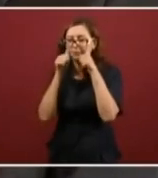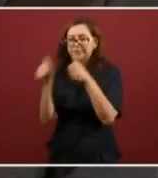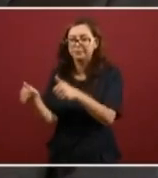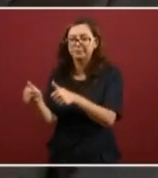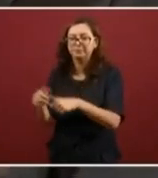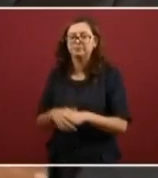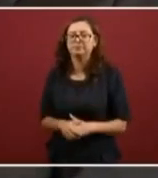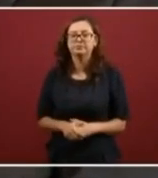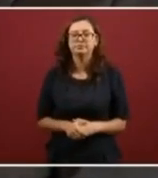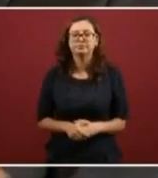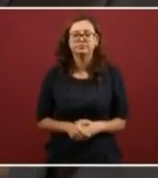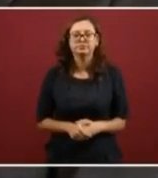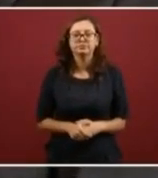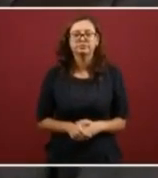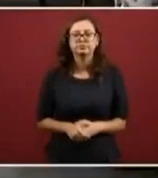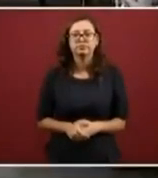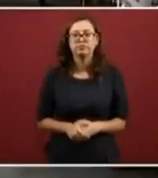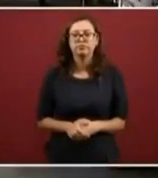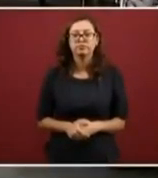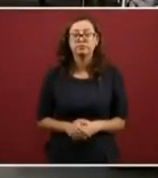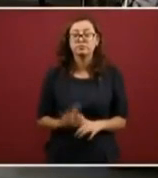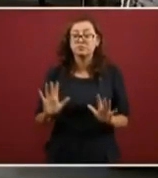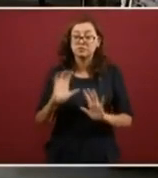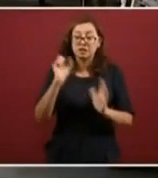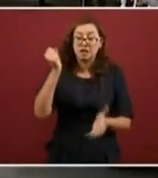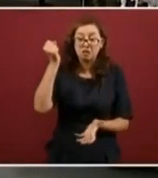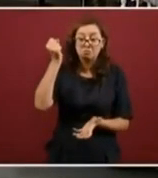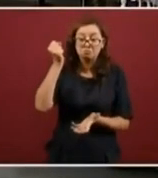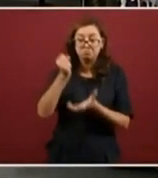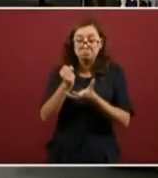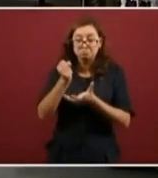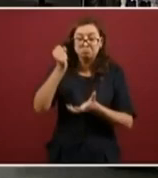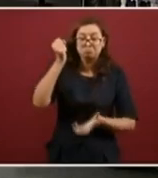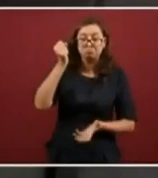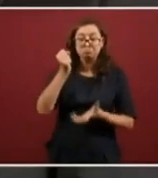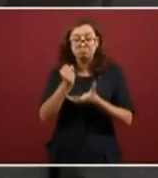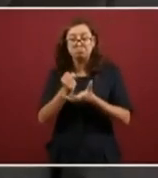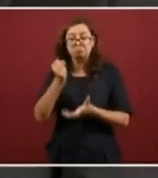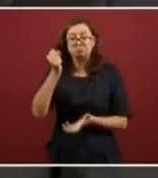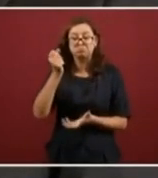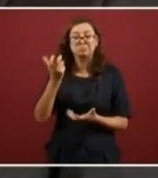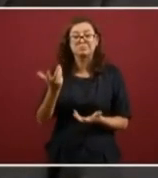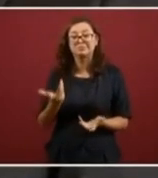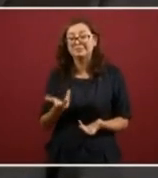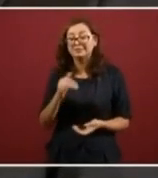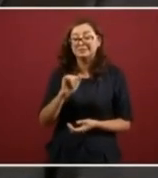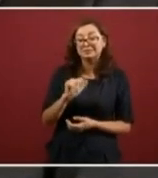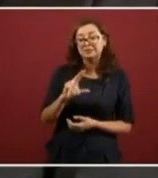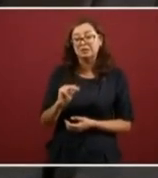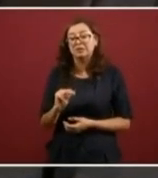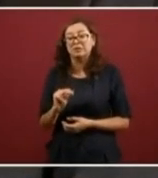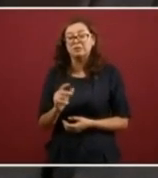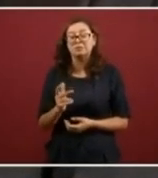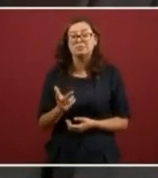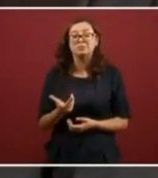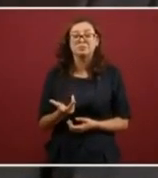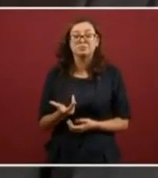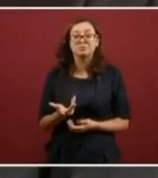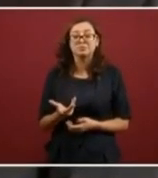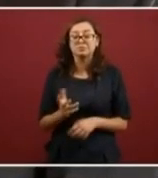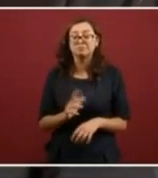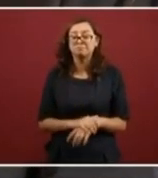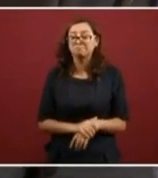se redujo el presupuesto, pues eso es,